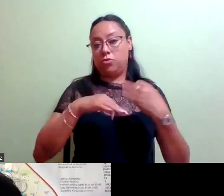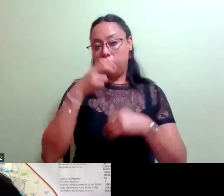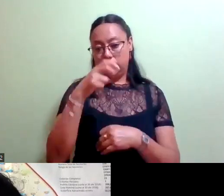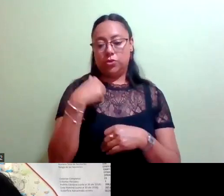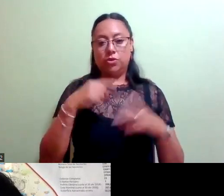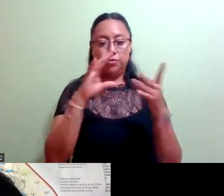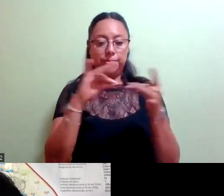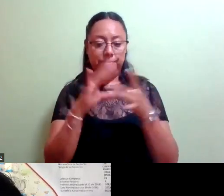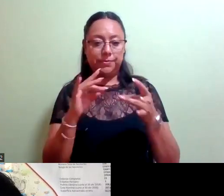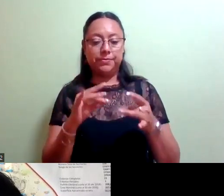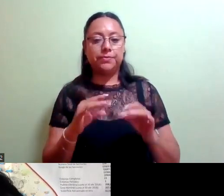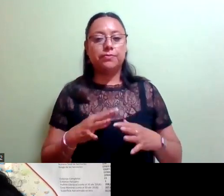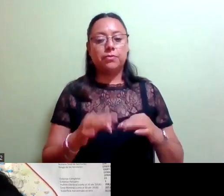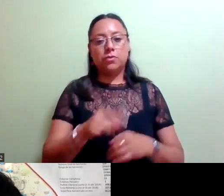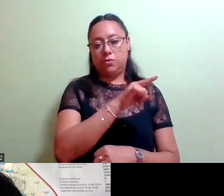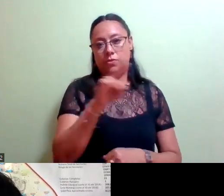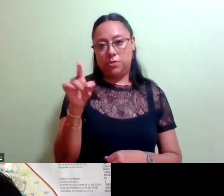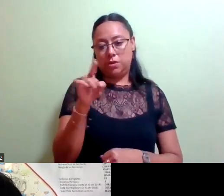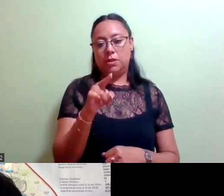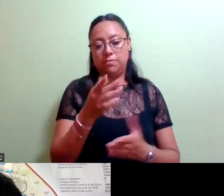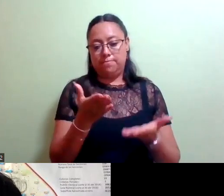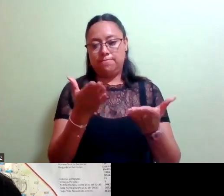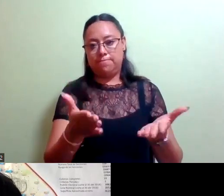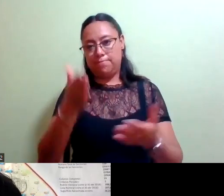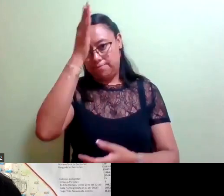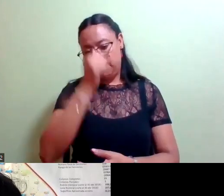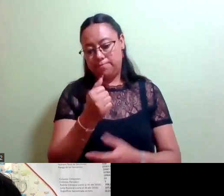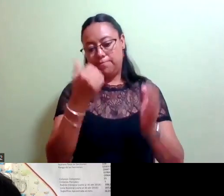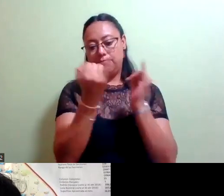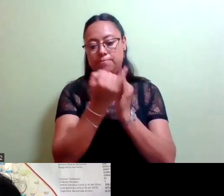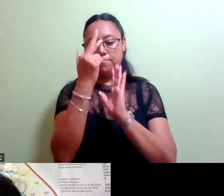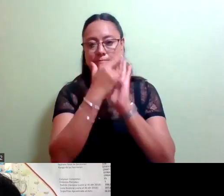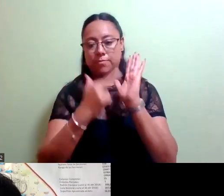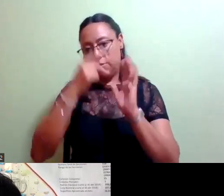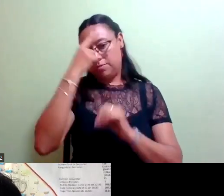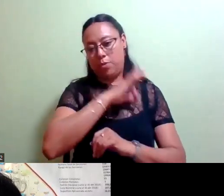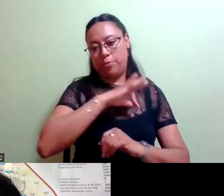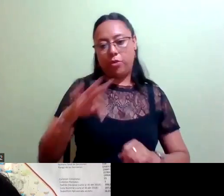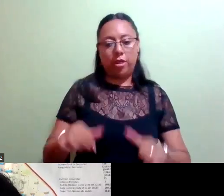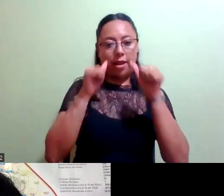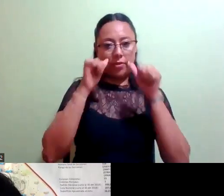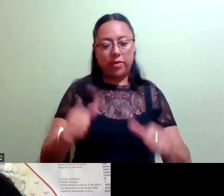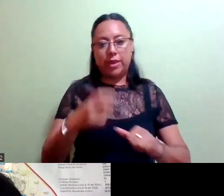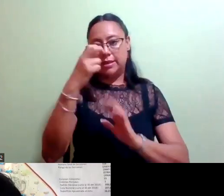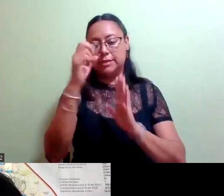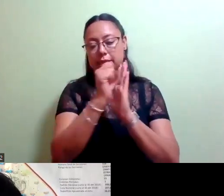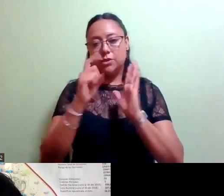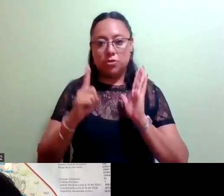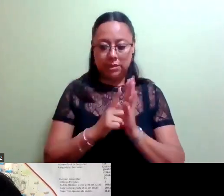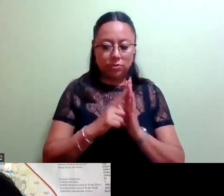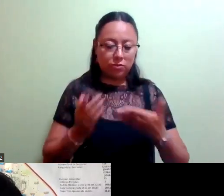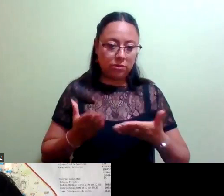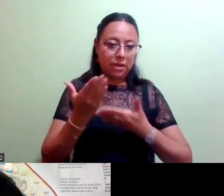se pone a su consideración el acuerdo y las bases para desahogar la solicitud planteada por la